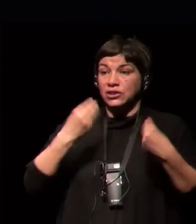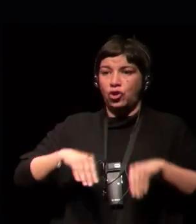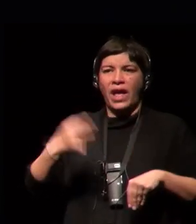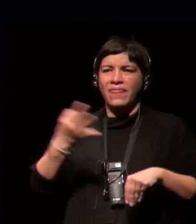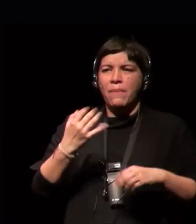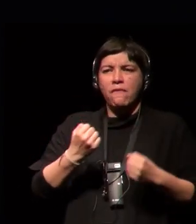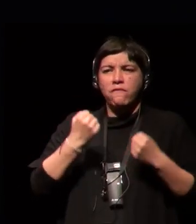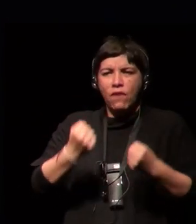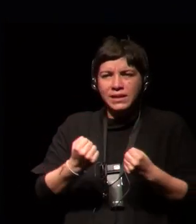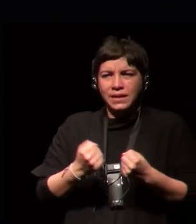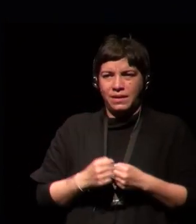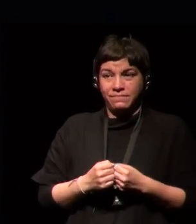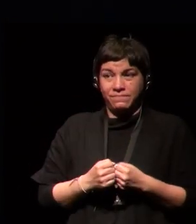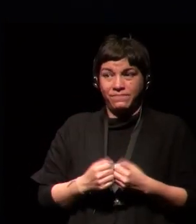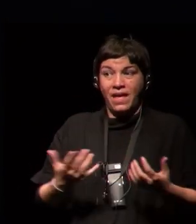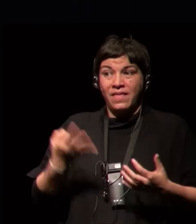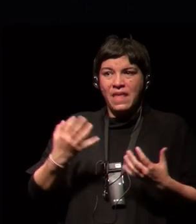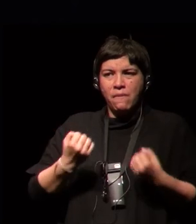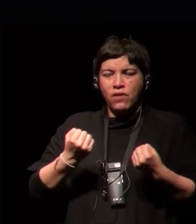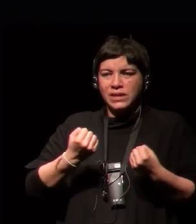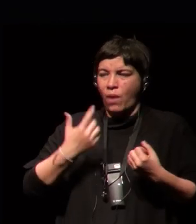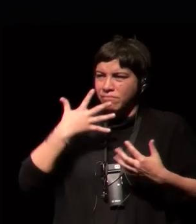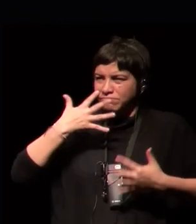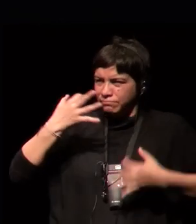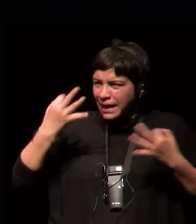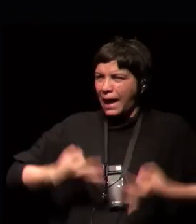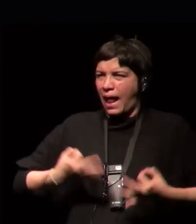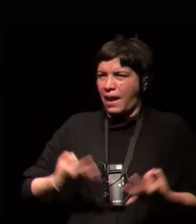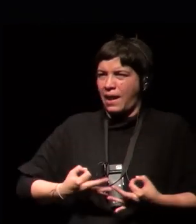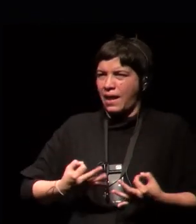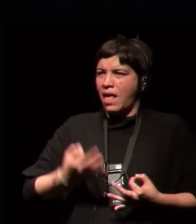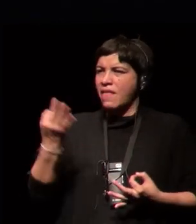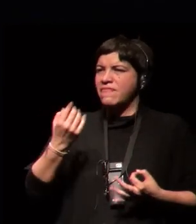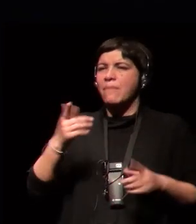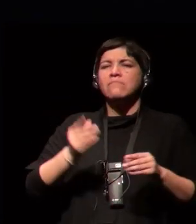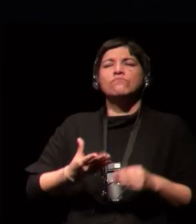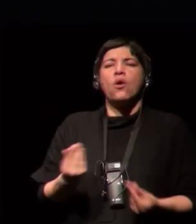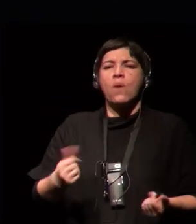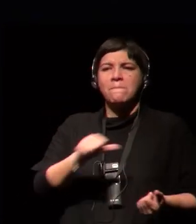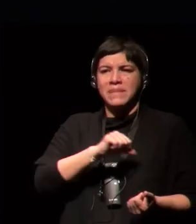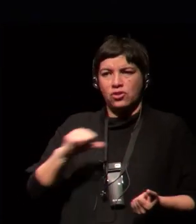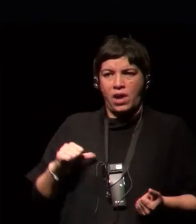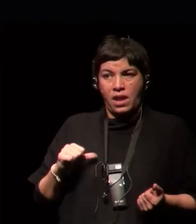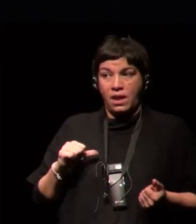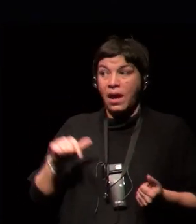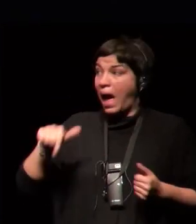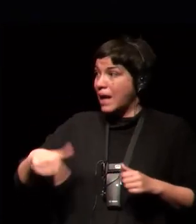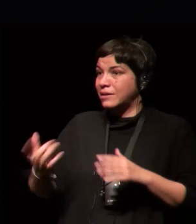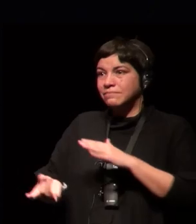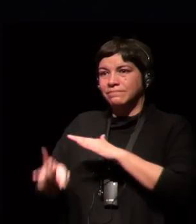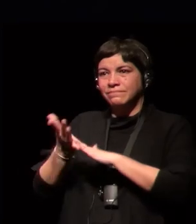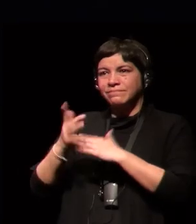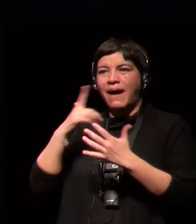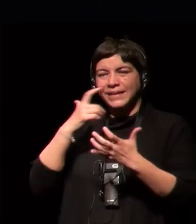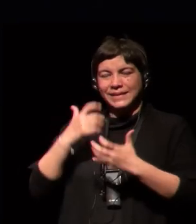que ser auténticas y tienen que ser además muy personales. Y aquí aparecemos nosotros como artistas. Si nosotros